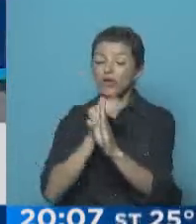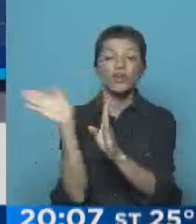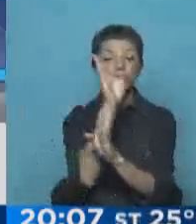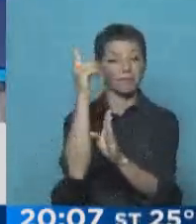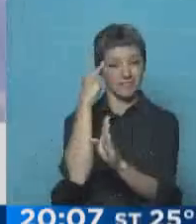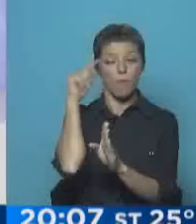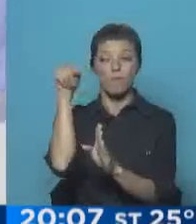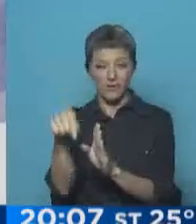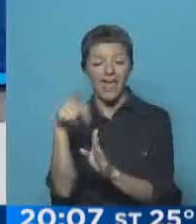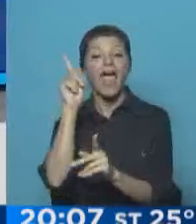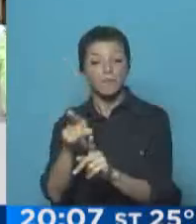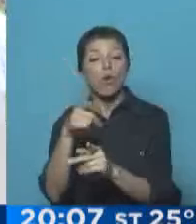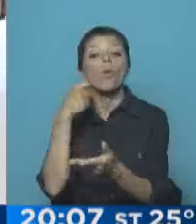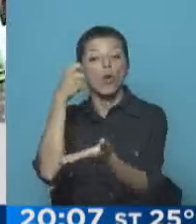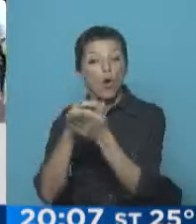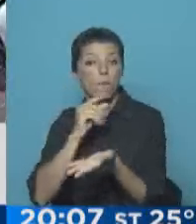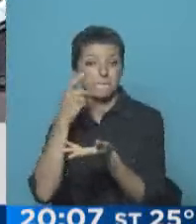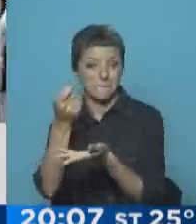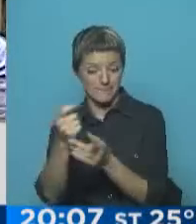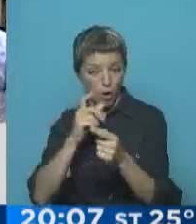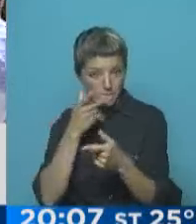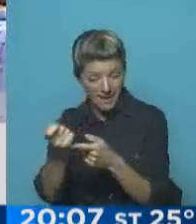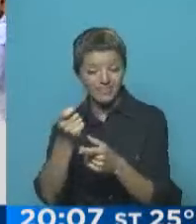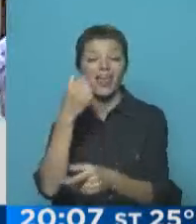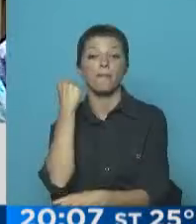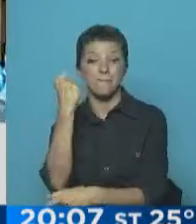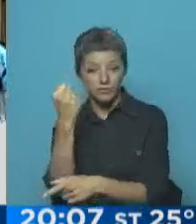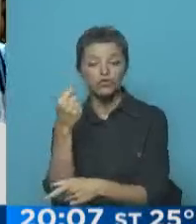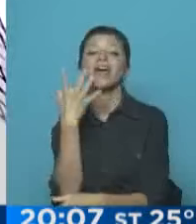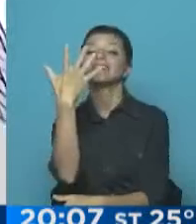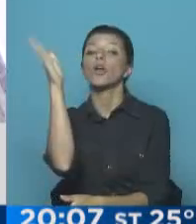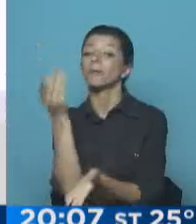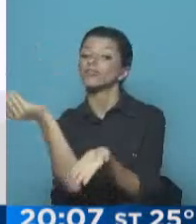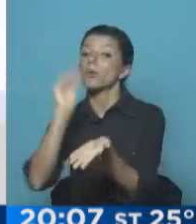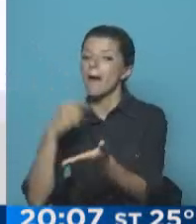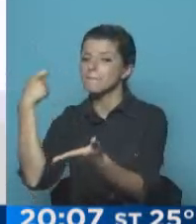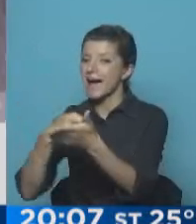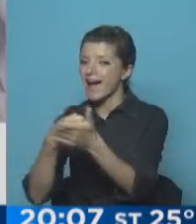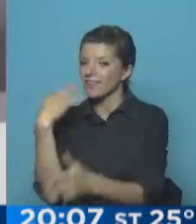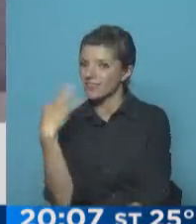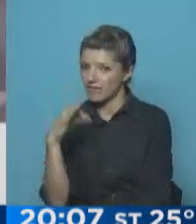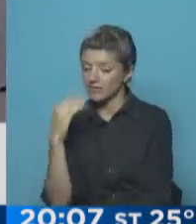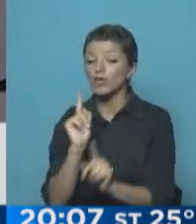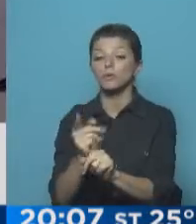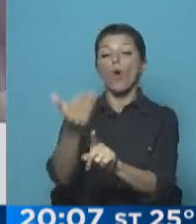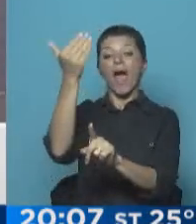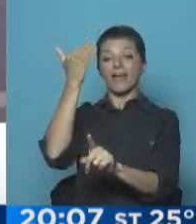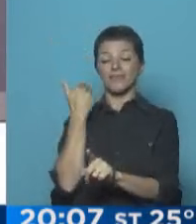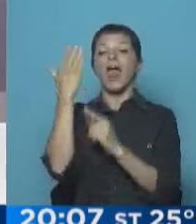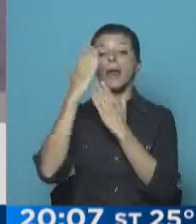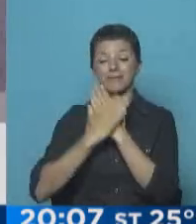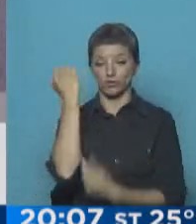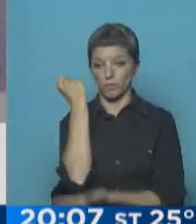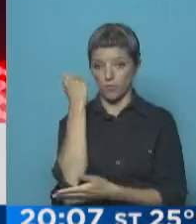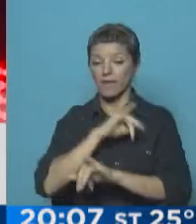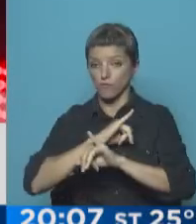una recarga del 5% a cuenta de ganancias, según lo anunciado ayer por el ministro de Hacienda y Finanzas, Alfonso